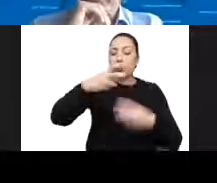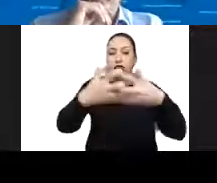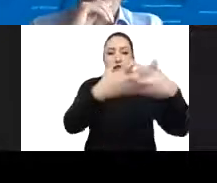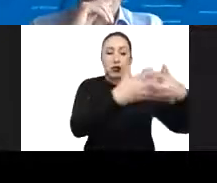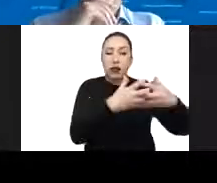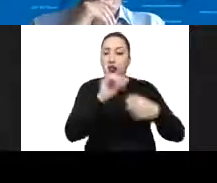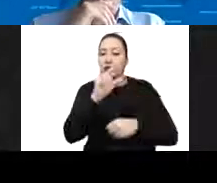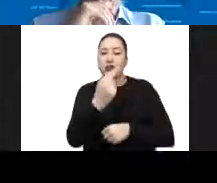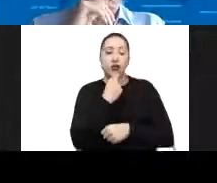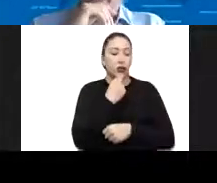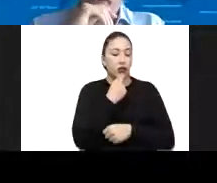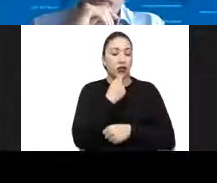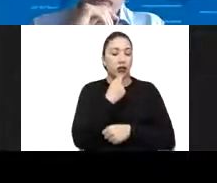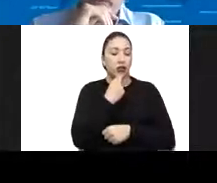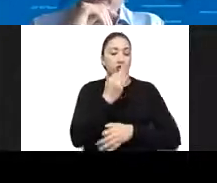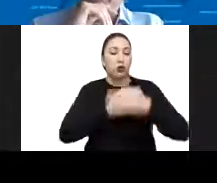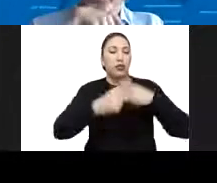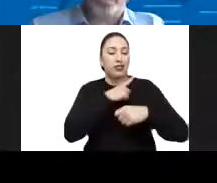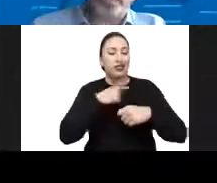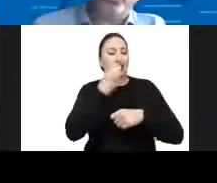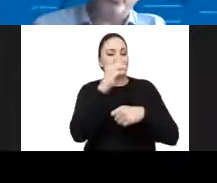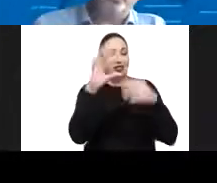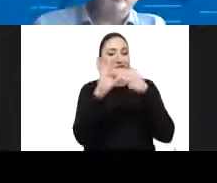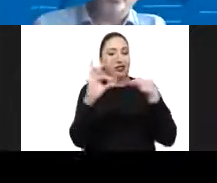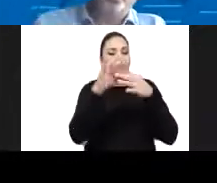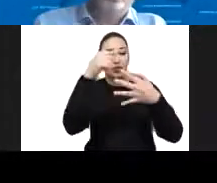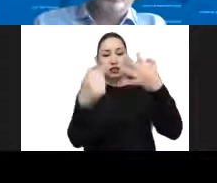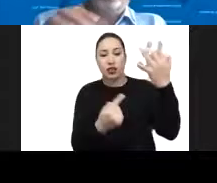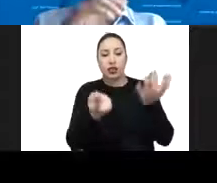muy clara en lo que son los ejercicios de planeación.